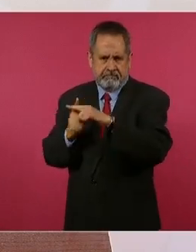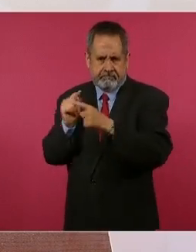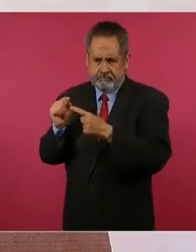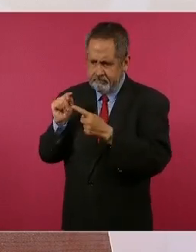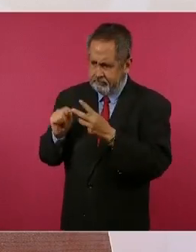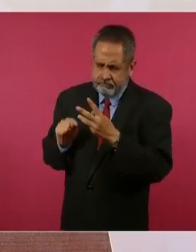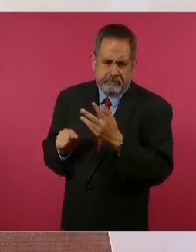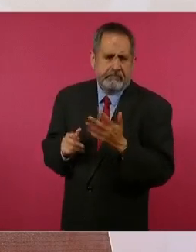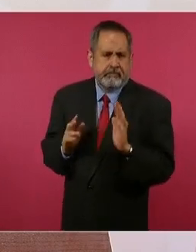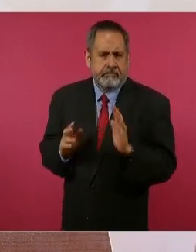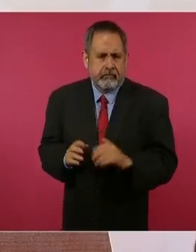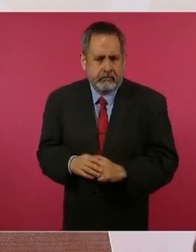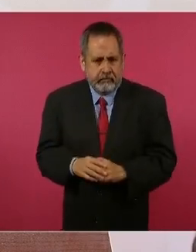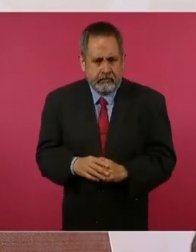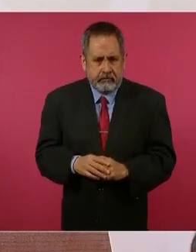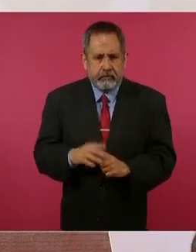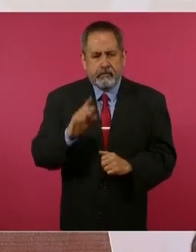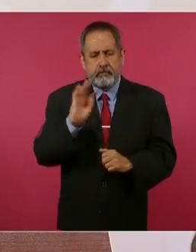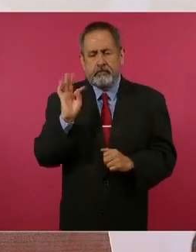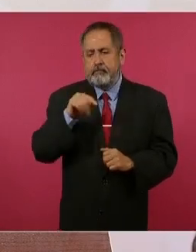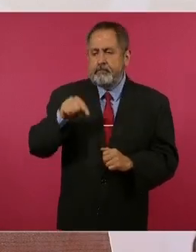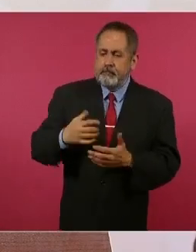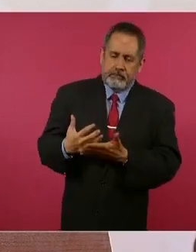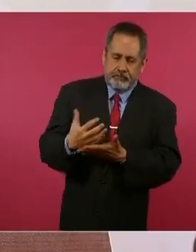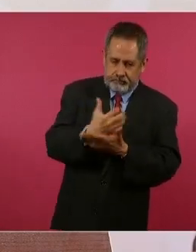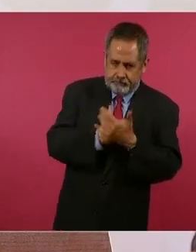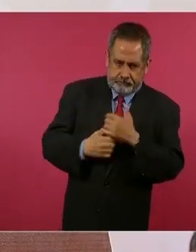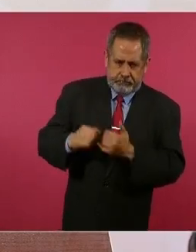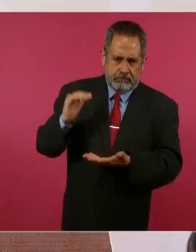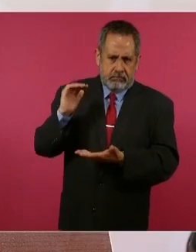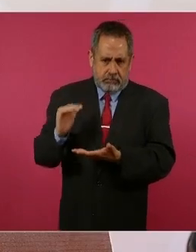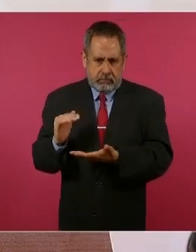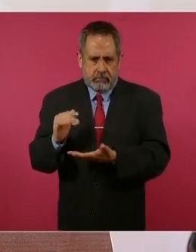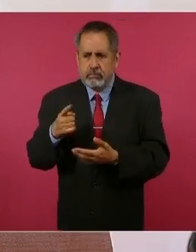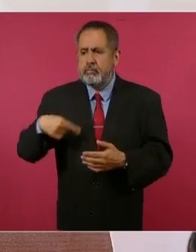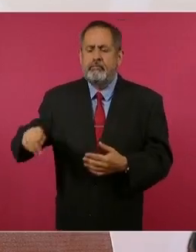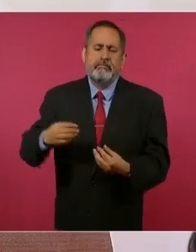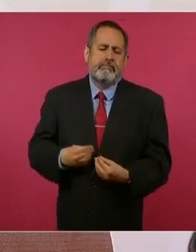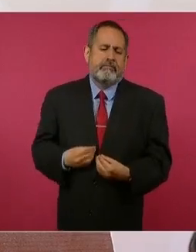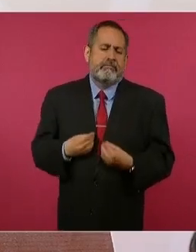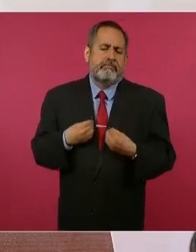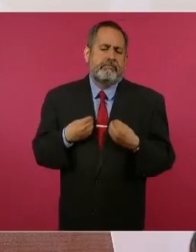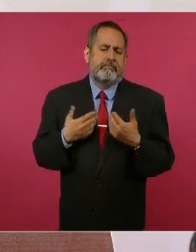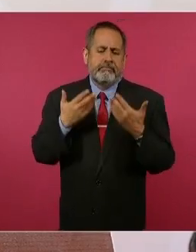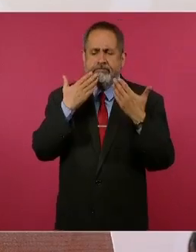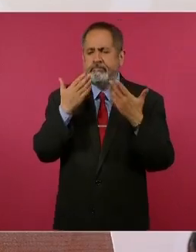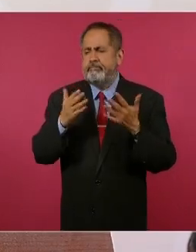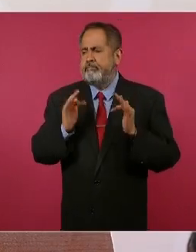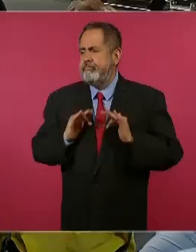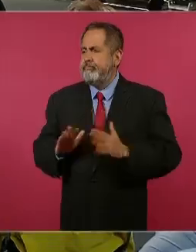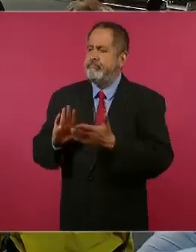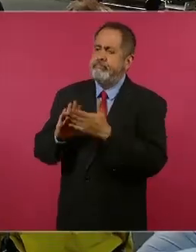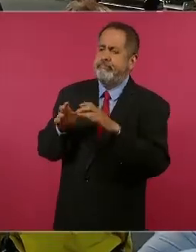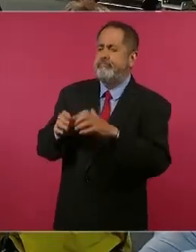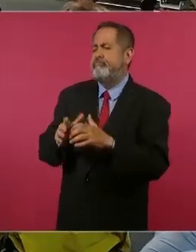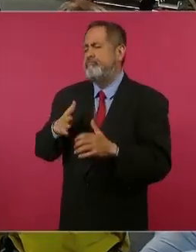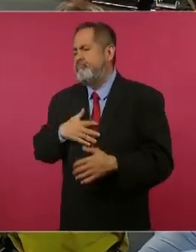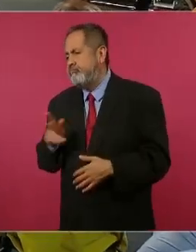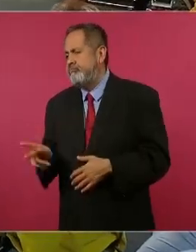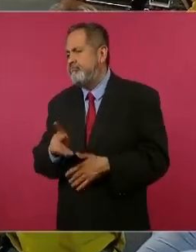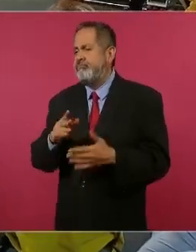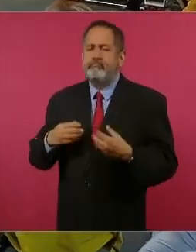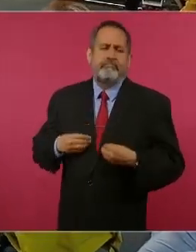es probable que sea menos el salario pero se vive en la comunidad en el pueblo